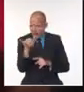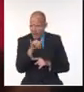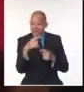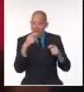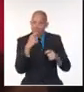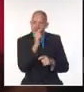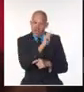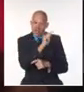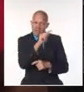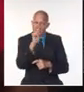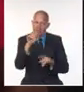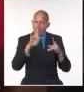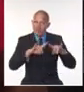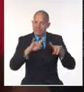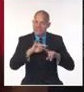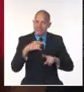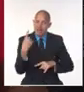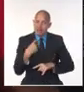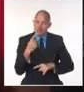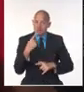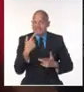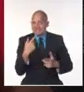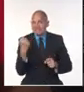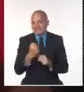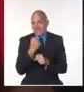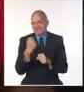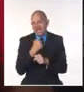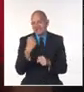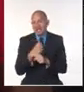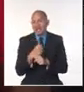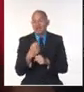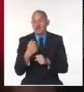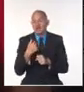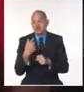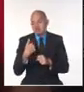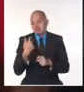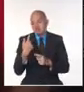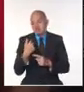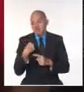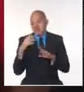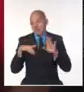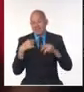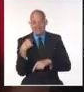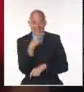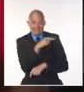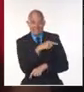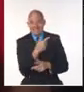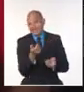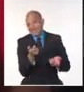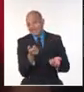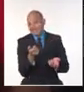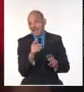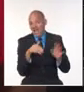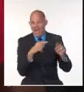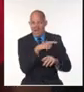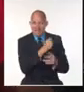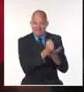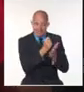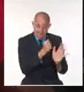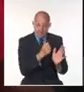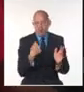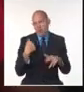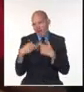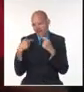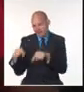sí tenemos que trabajar mucho más de la mano de estas instituciones encargadas de expedirnos los planes